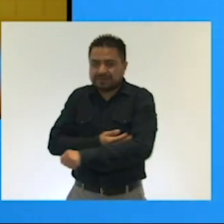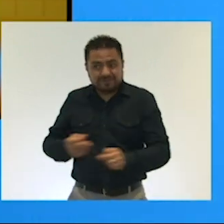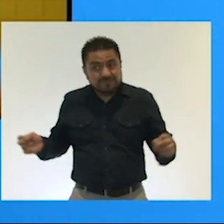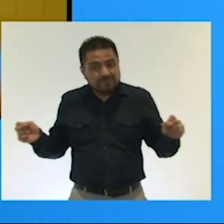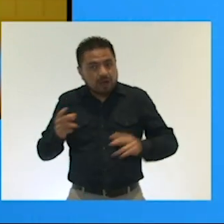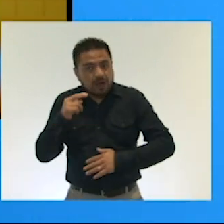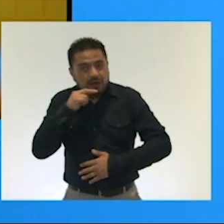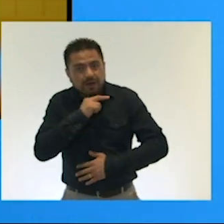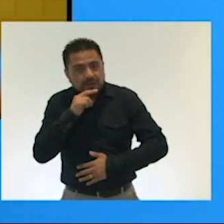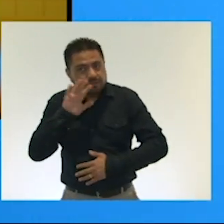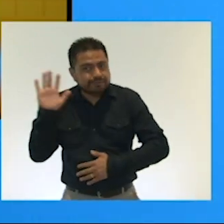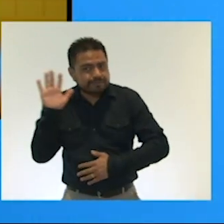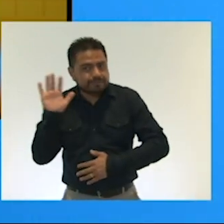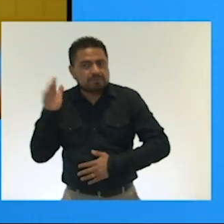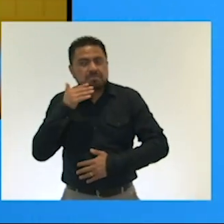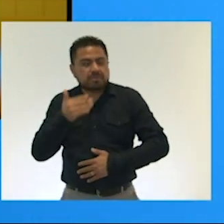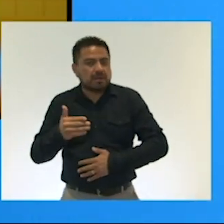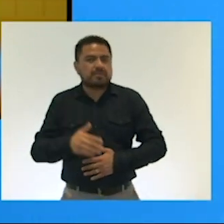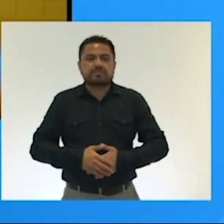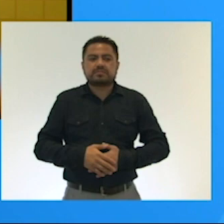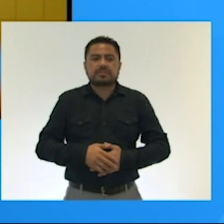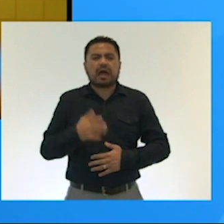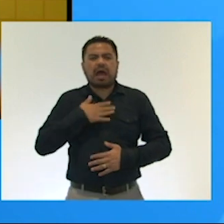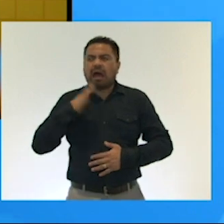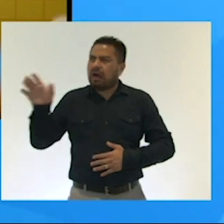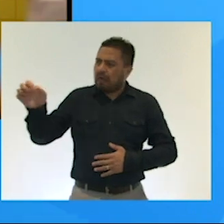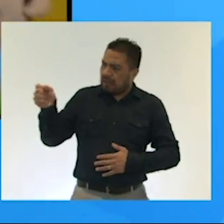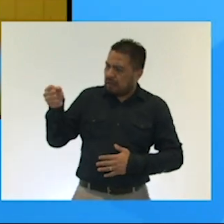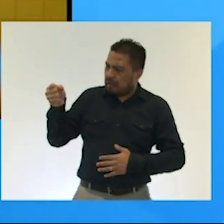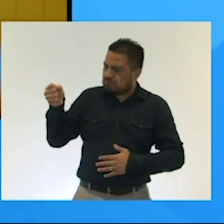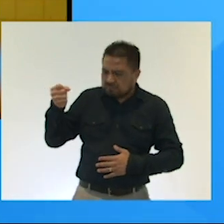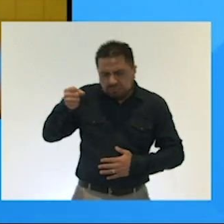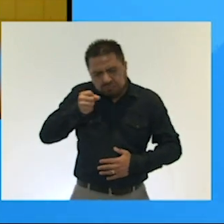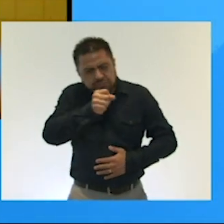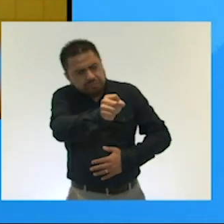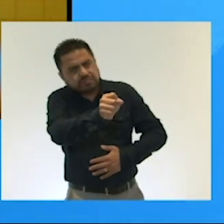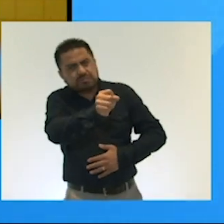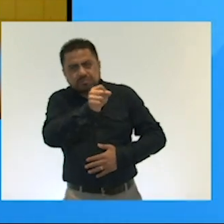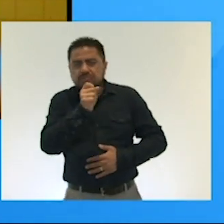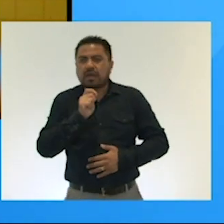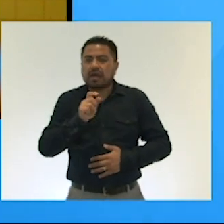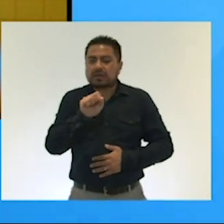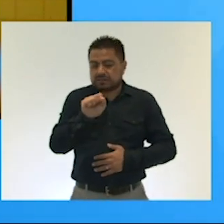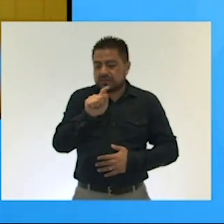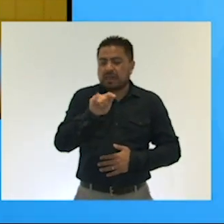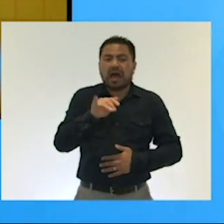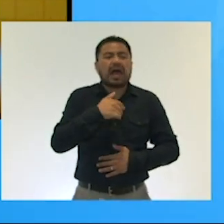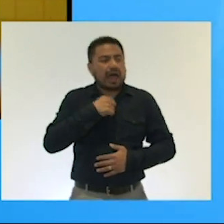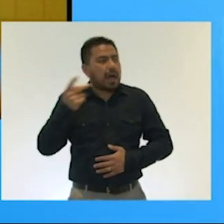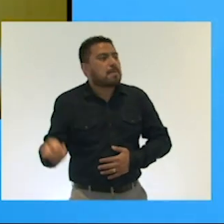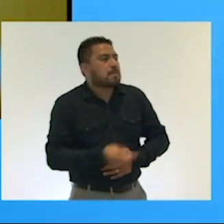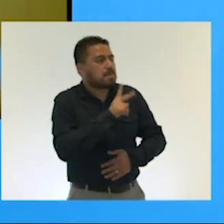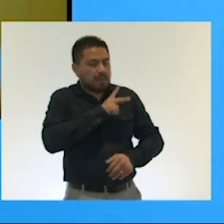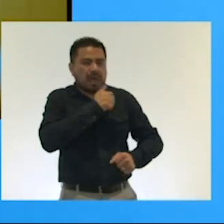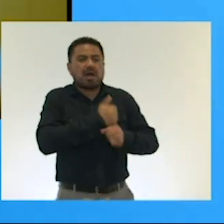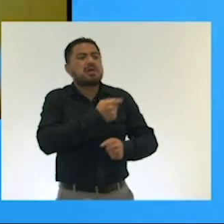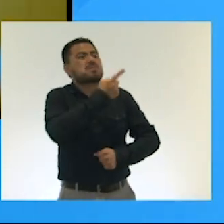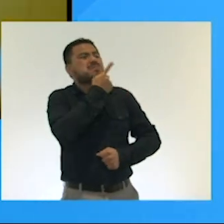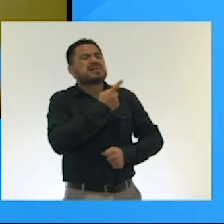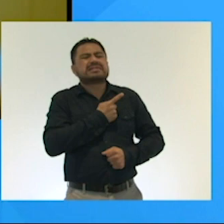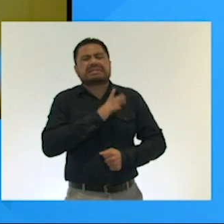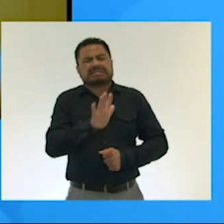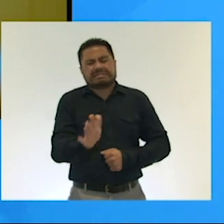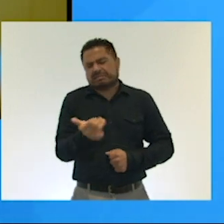luego. Muy bien. ¡Ay, mi casillero! ¡Staff! ¡Ay, Staff! Ya le pregunté a mi abuelita y dice que lo